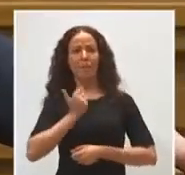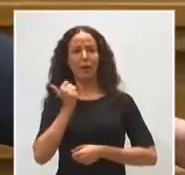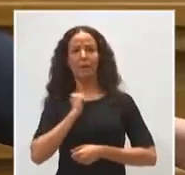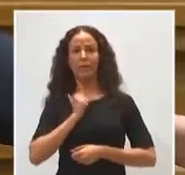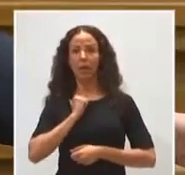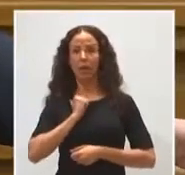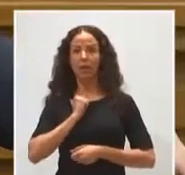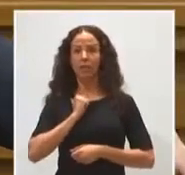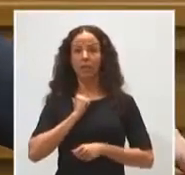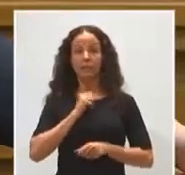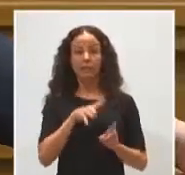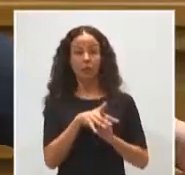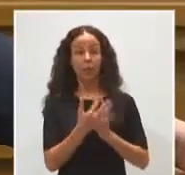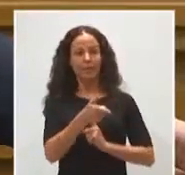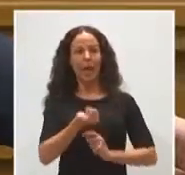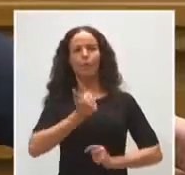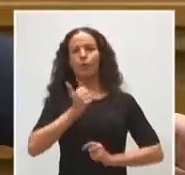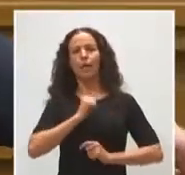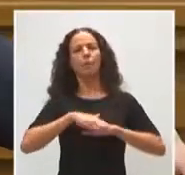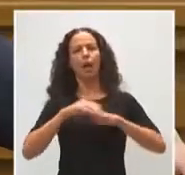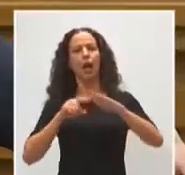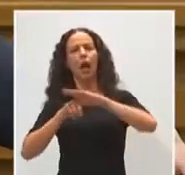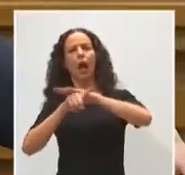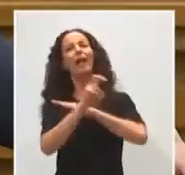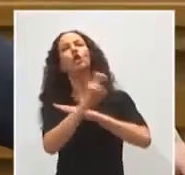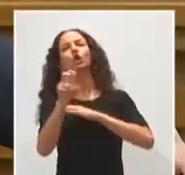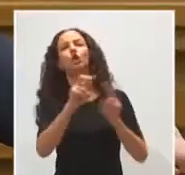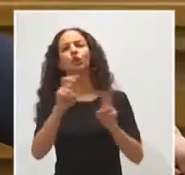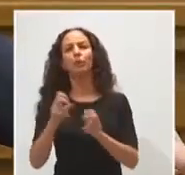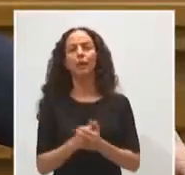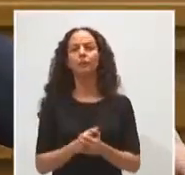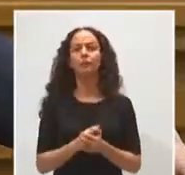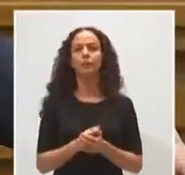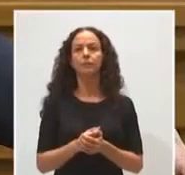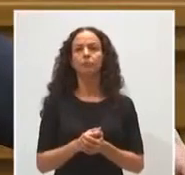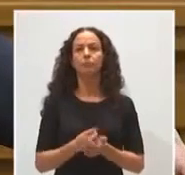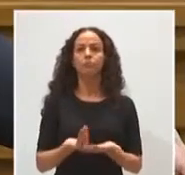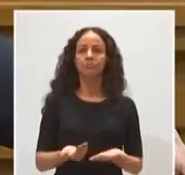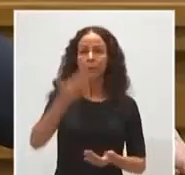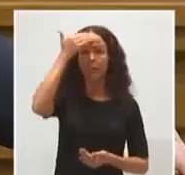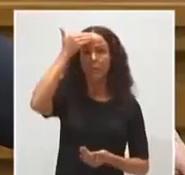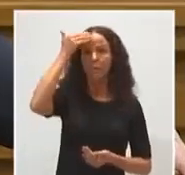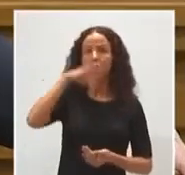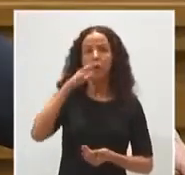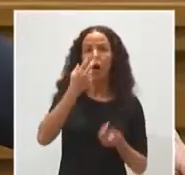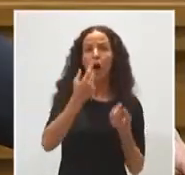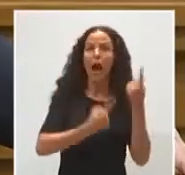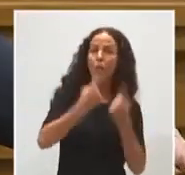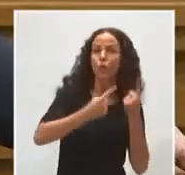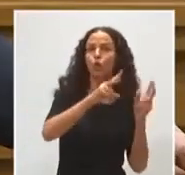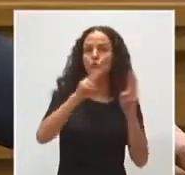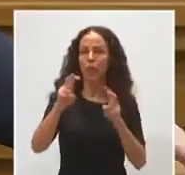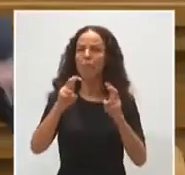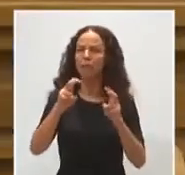que mejoremos en muchas cosas y que sigamos avanzando en muchas otras sobre todo porque algunos elementos claves se han reforzado